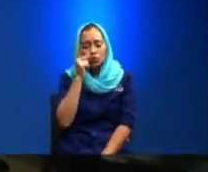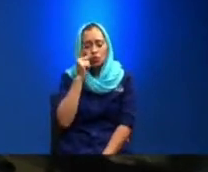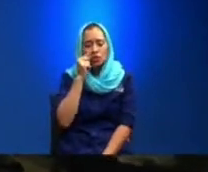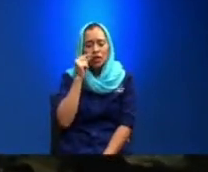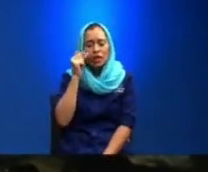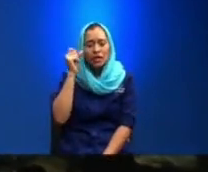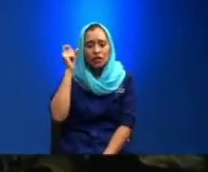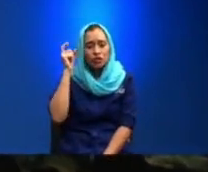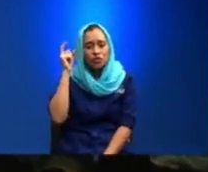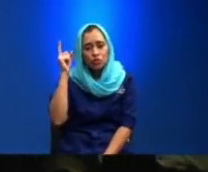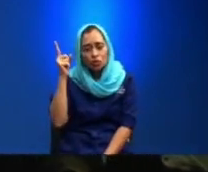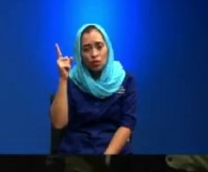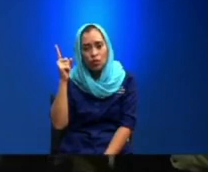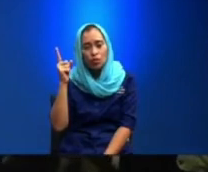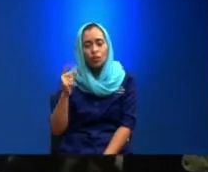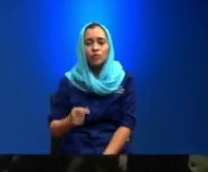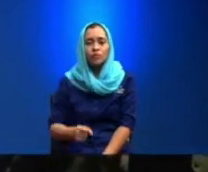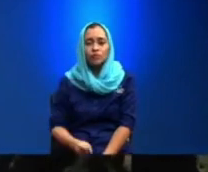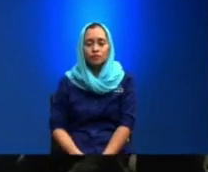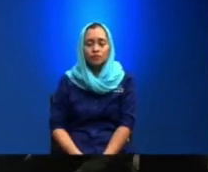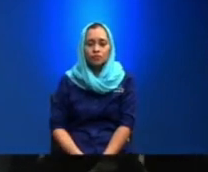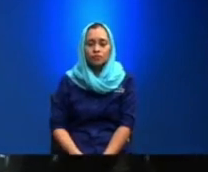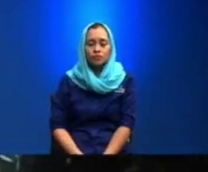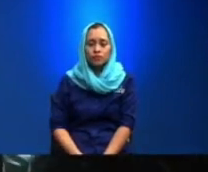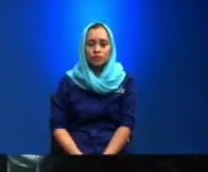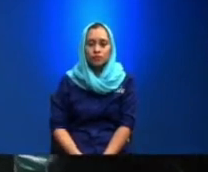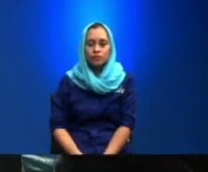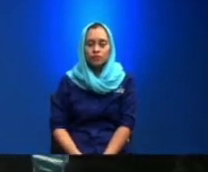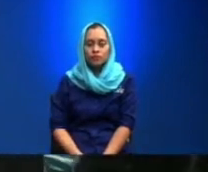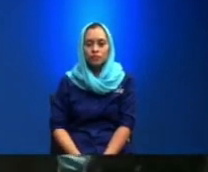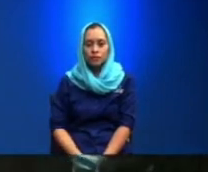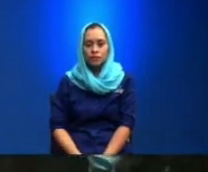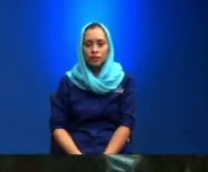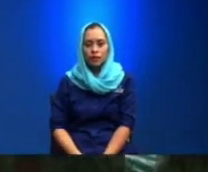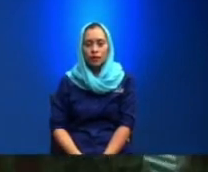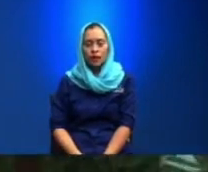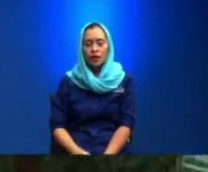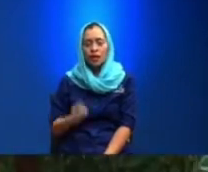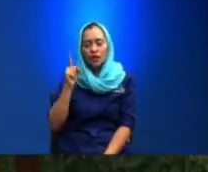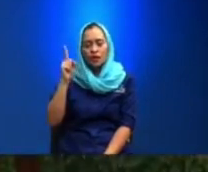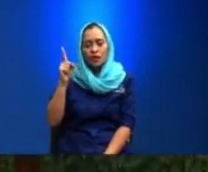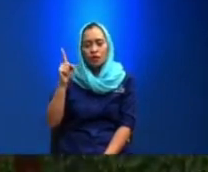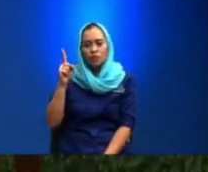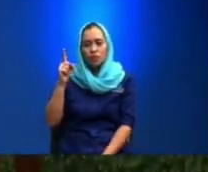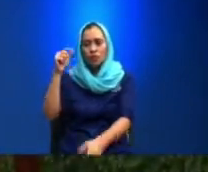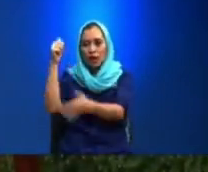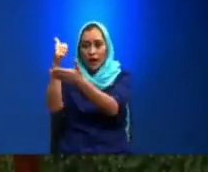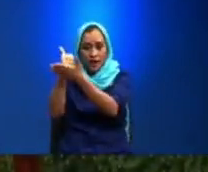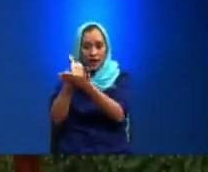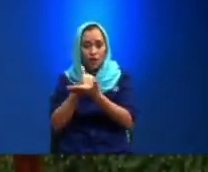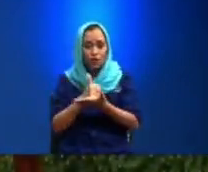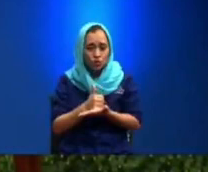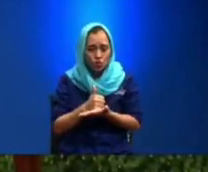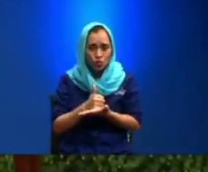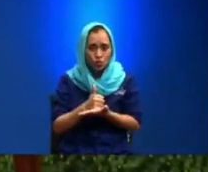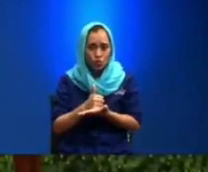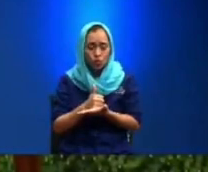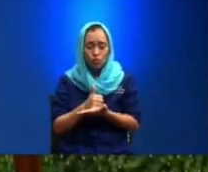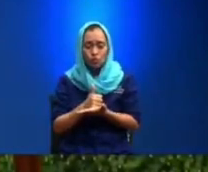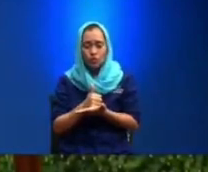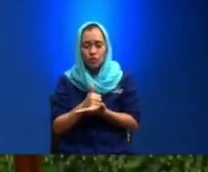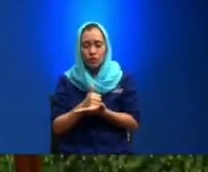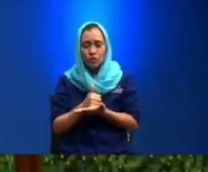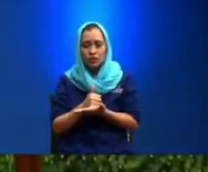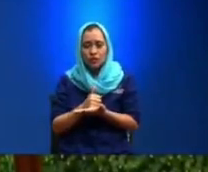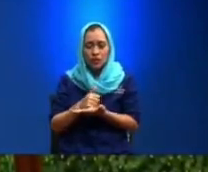acerca de los sufrimientos de algunos de tus siervos te suplicamos señor que extienda su mano poderosa a favor de